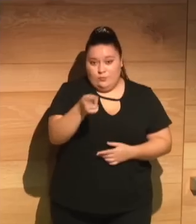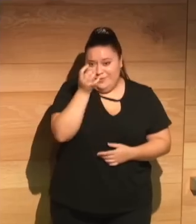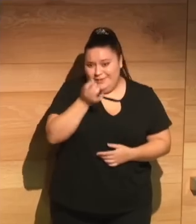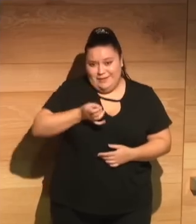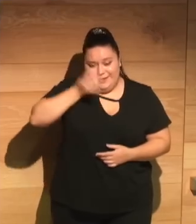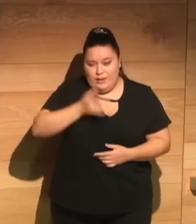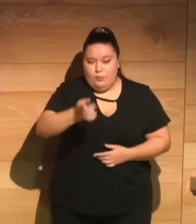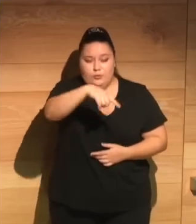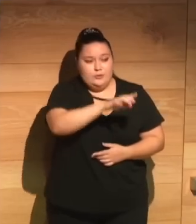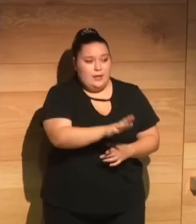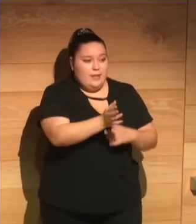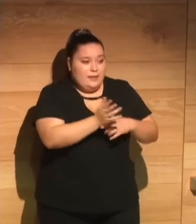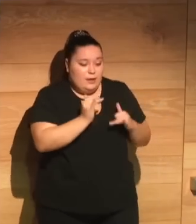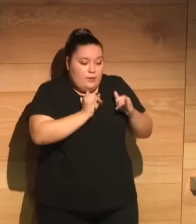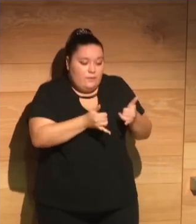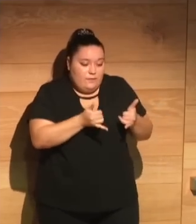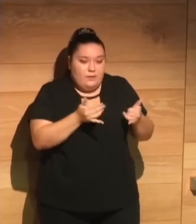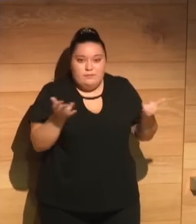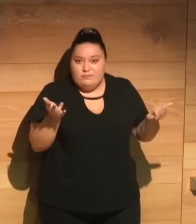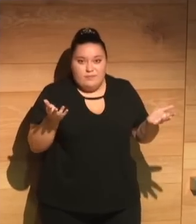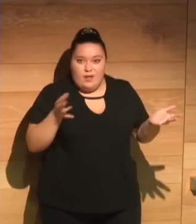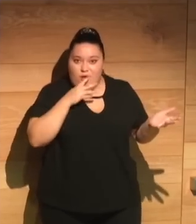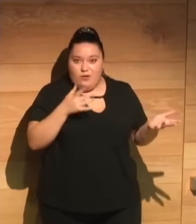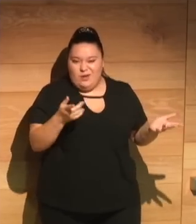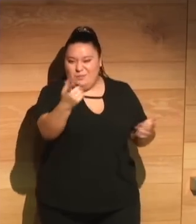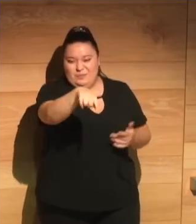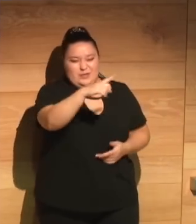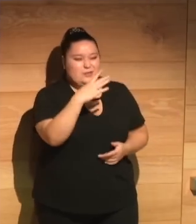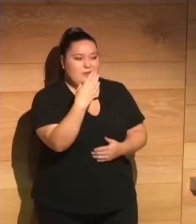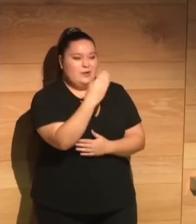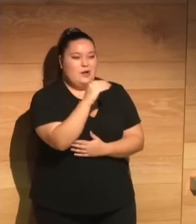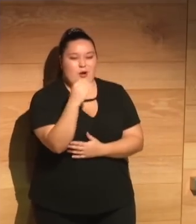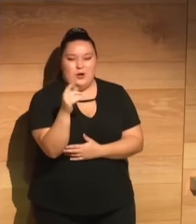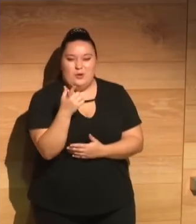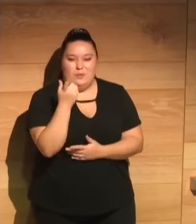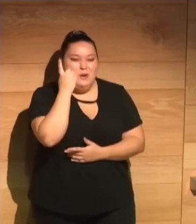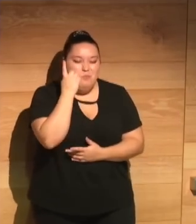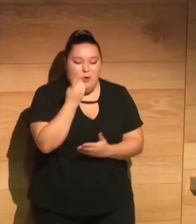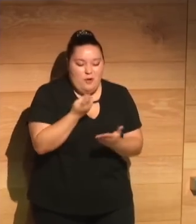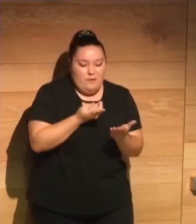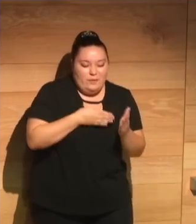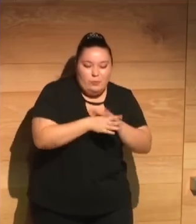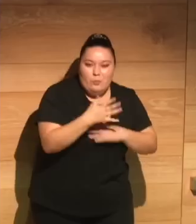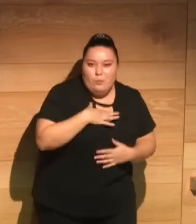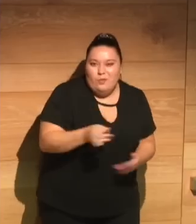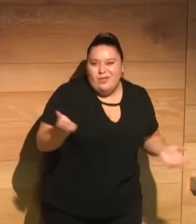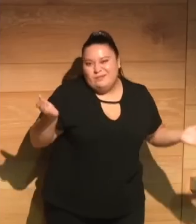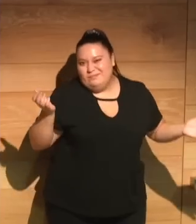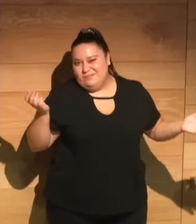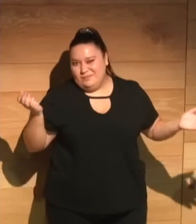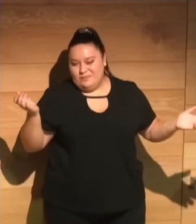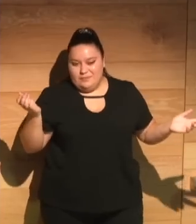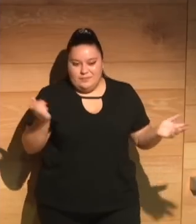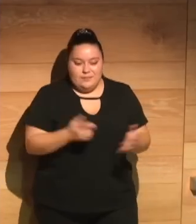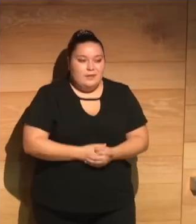jóvenes. Llegáis al cine cuando ya echan ozonopino en el los cine. Los jóvenes, que van con la entrada en el móvil. ¡Venga ya, hombre! Bueno, Javier